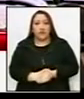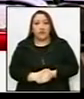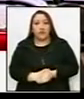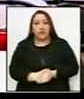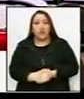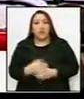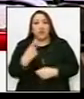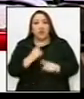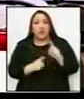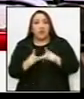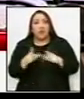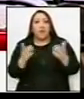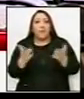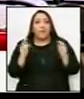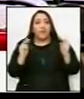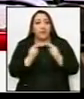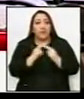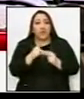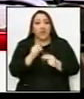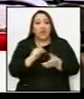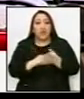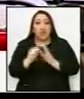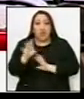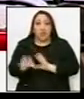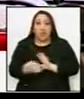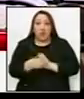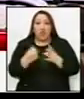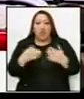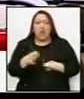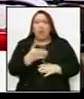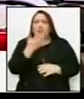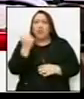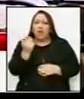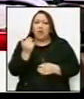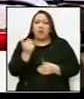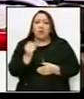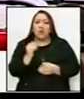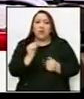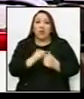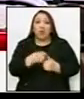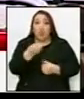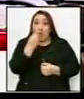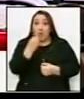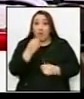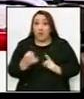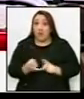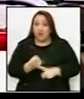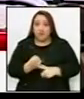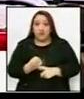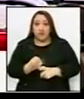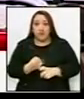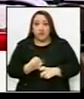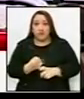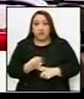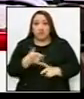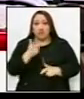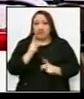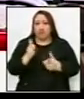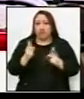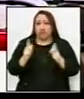los lugares donde se encontraban, que incluía, lo hemos olvidado, comidas,